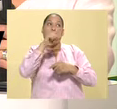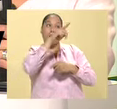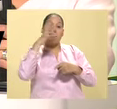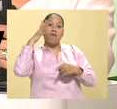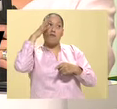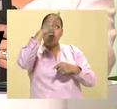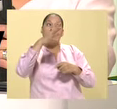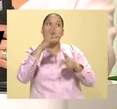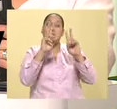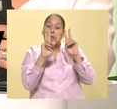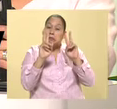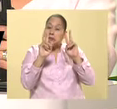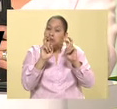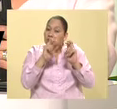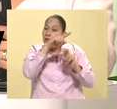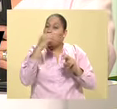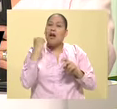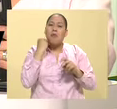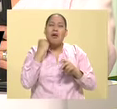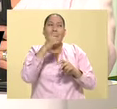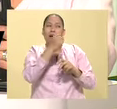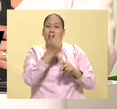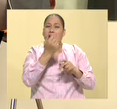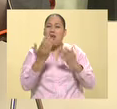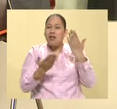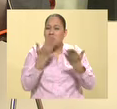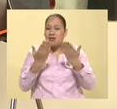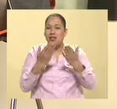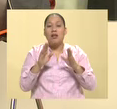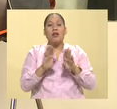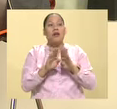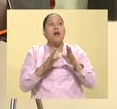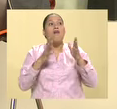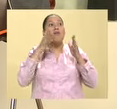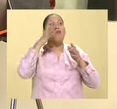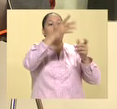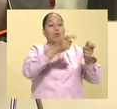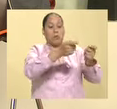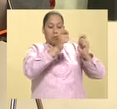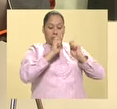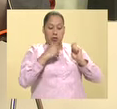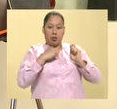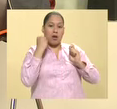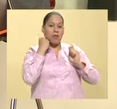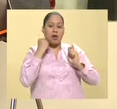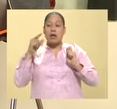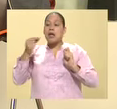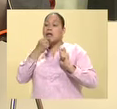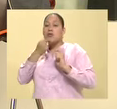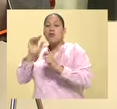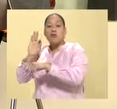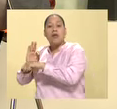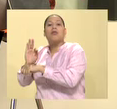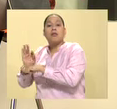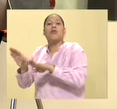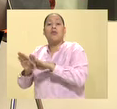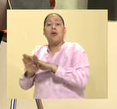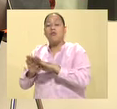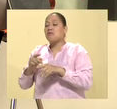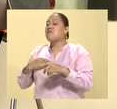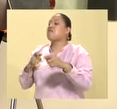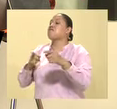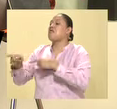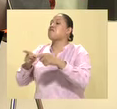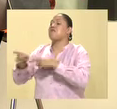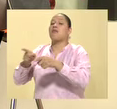futuro pseudoabogado y estudiante cuando Sí. ni siquiera sabe cómo va a ejercer o cómo va a defender los derechos de los demás cuando no sabe